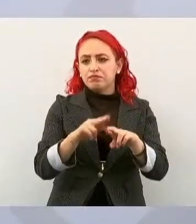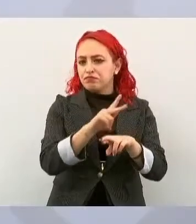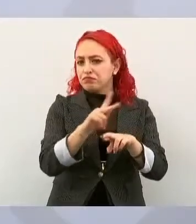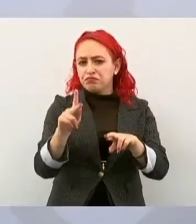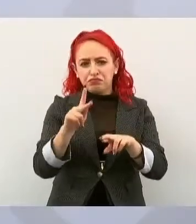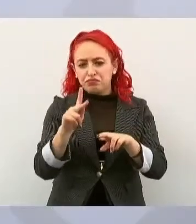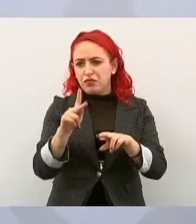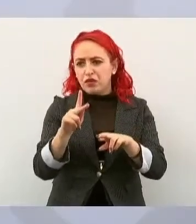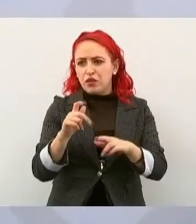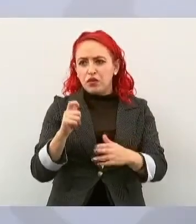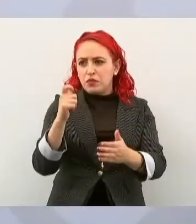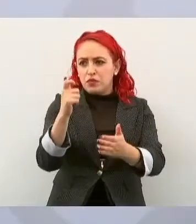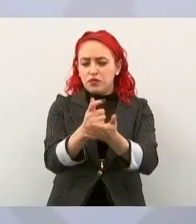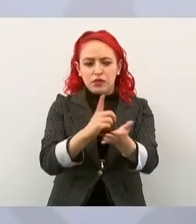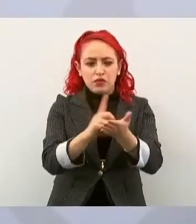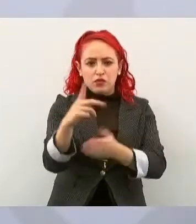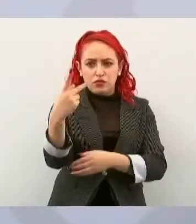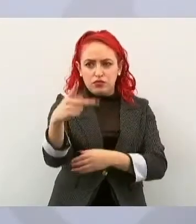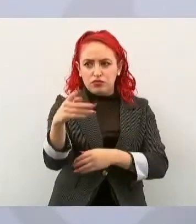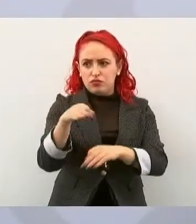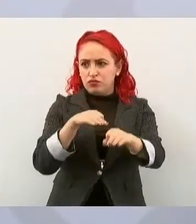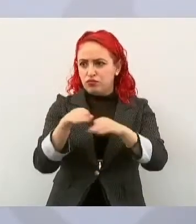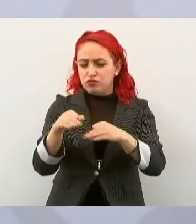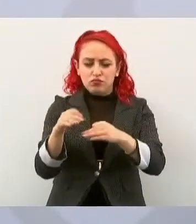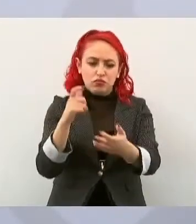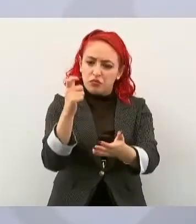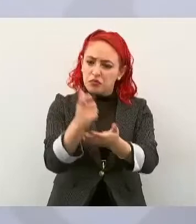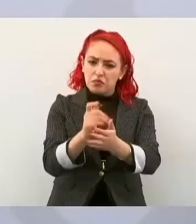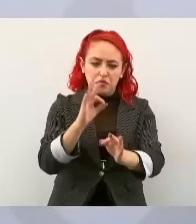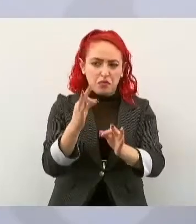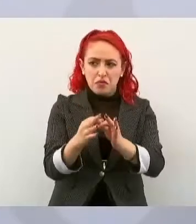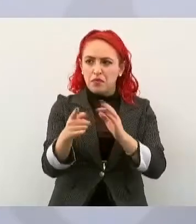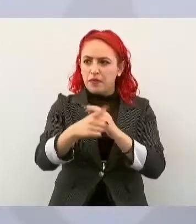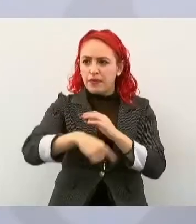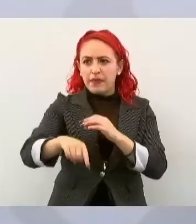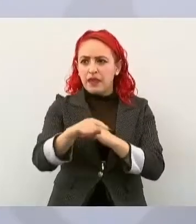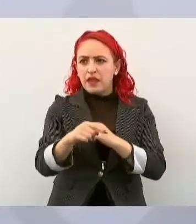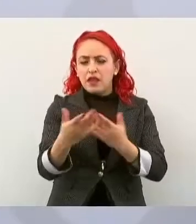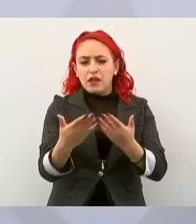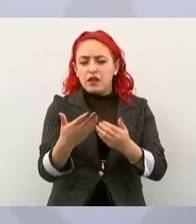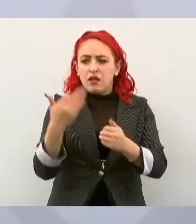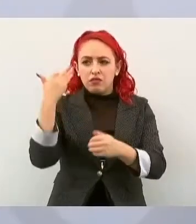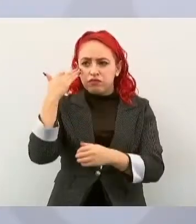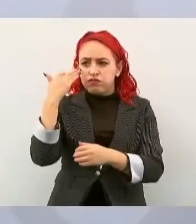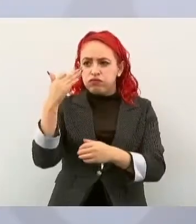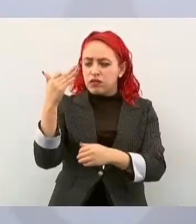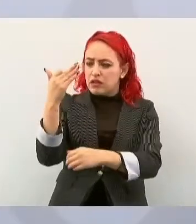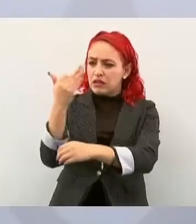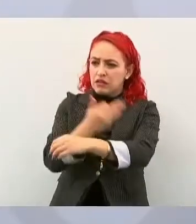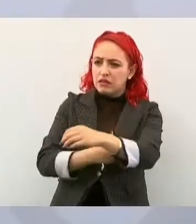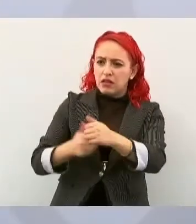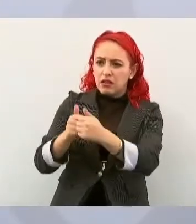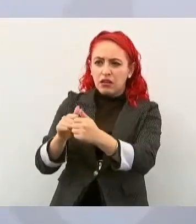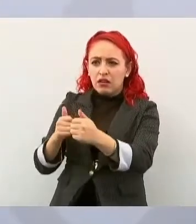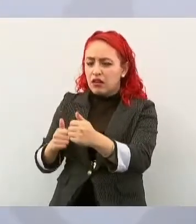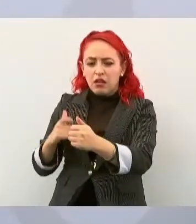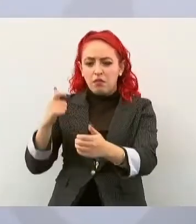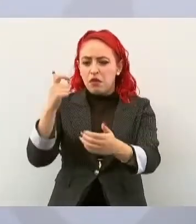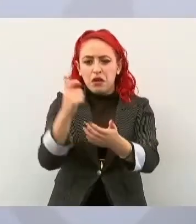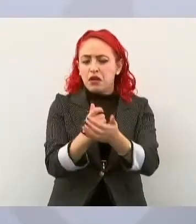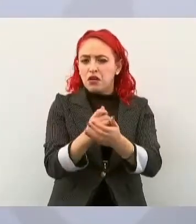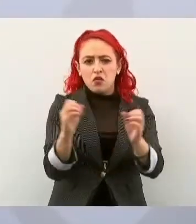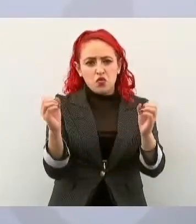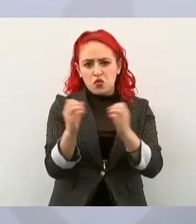reciban lo que por derecho les corresponde y que no haya demora en el pago de sus